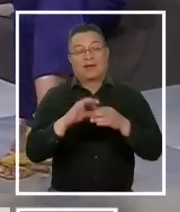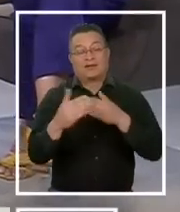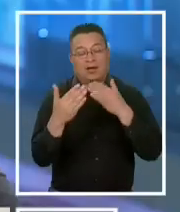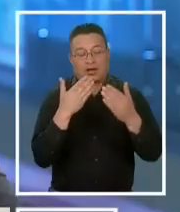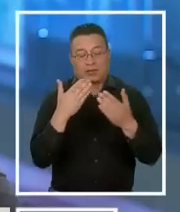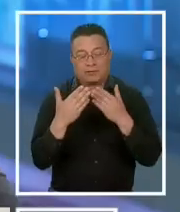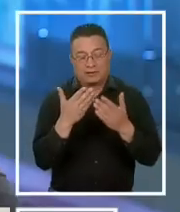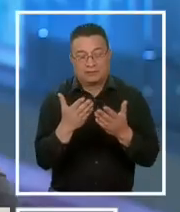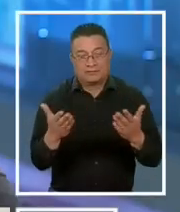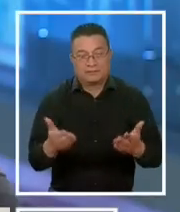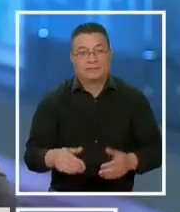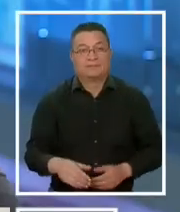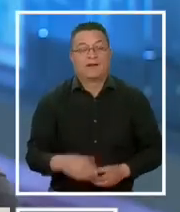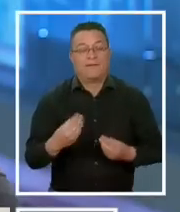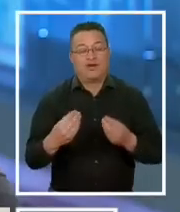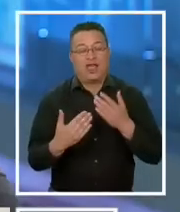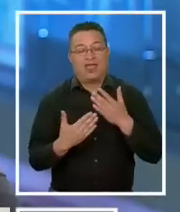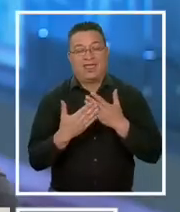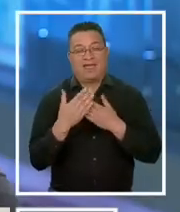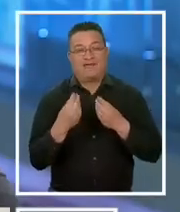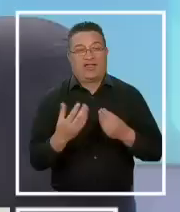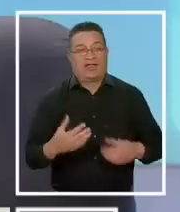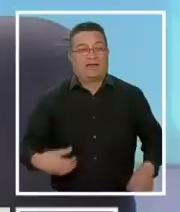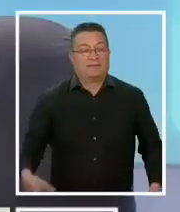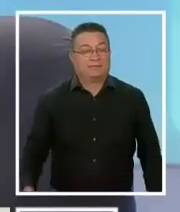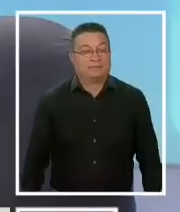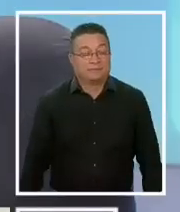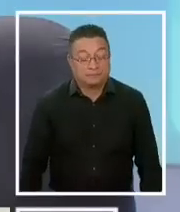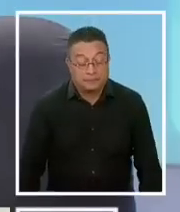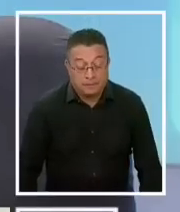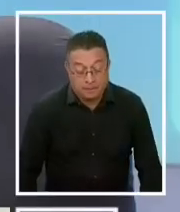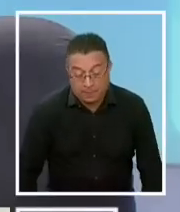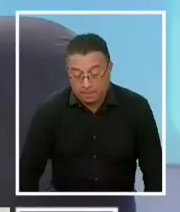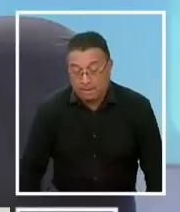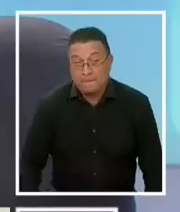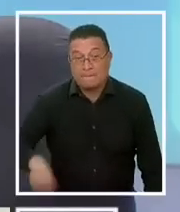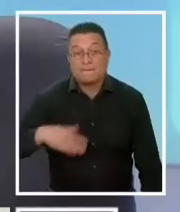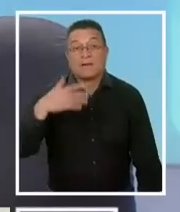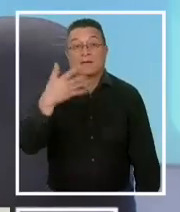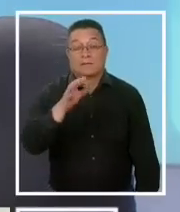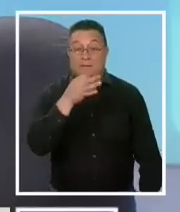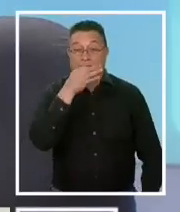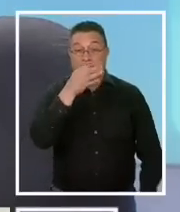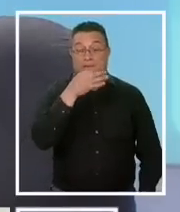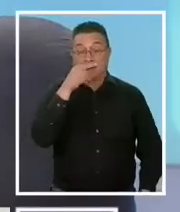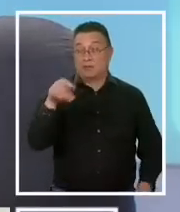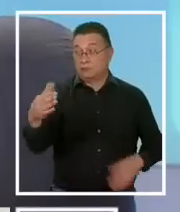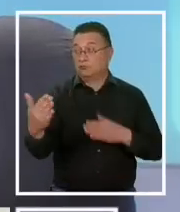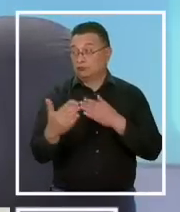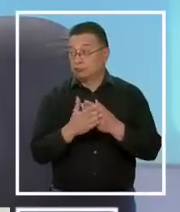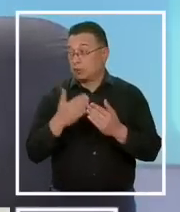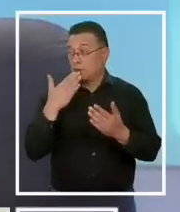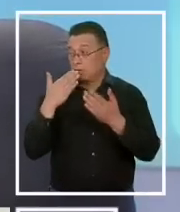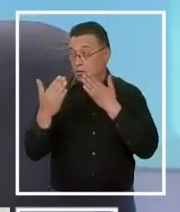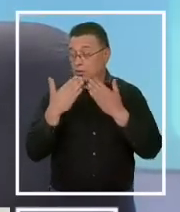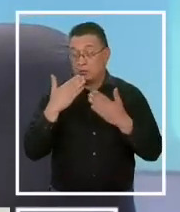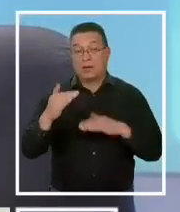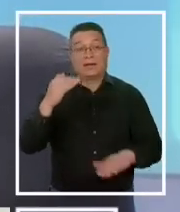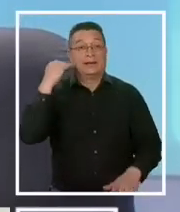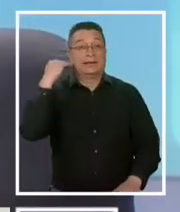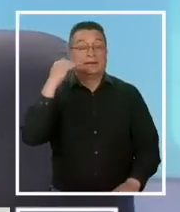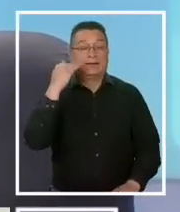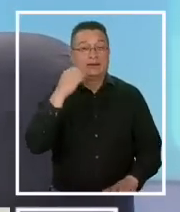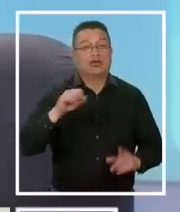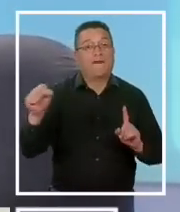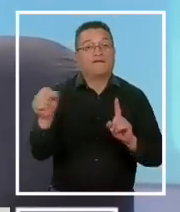estar con nosotros el estado nacional muy buenos días y bueno como ya decíamos viene vamos a hablar de los niños